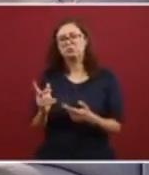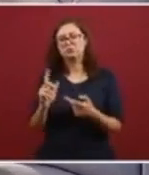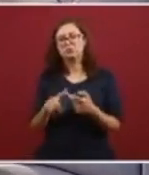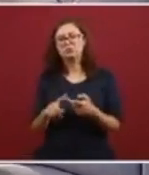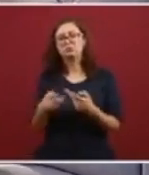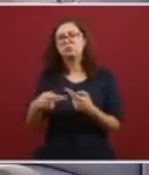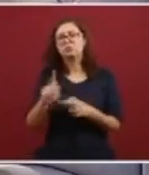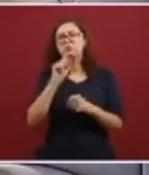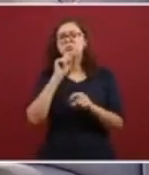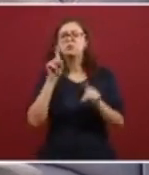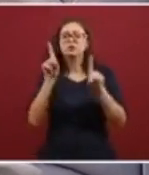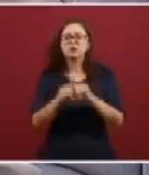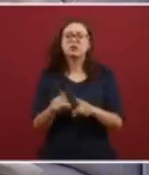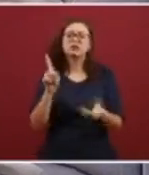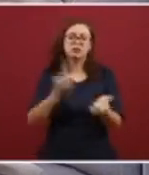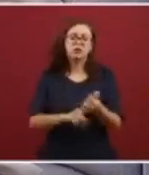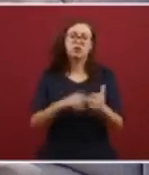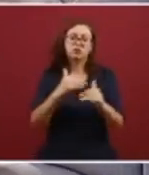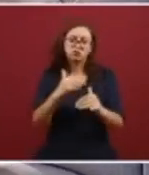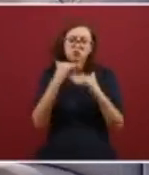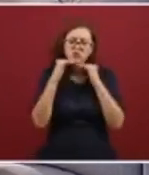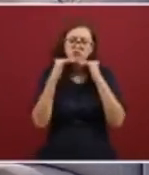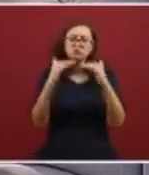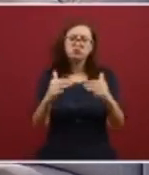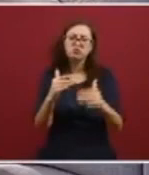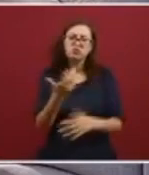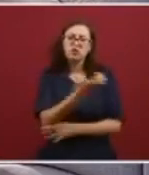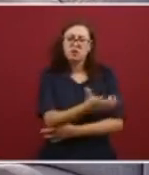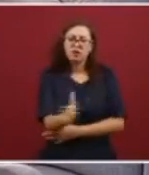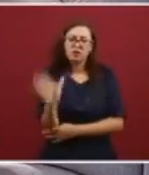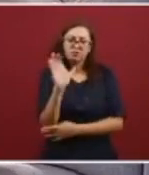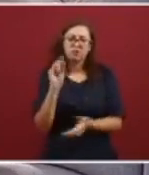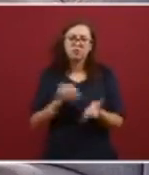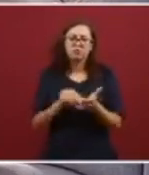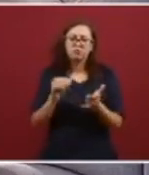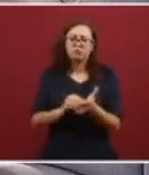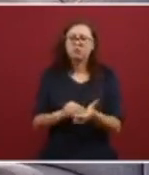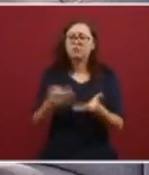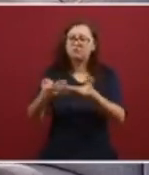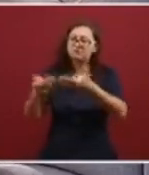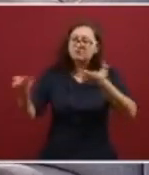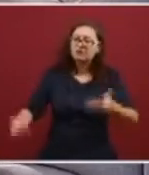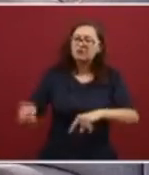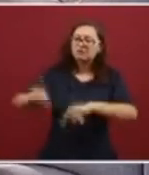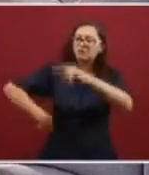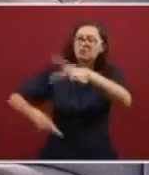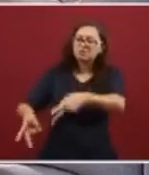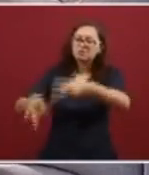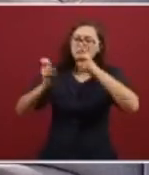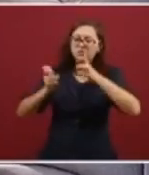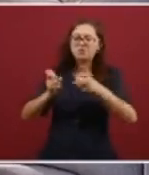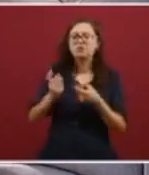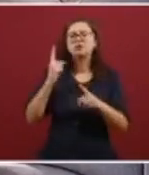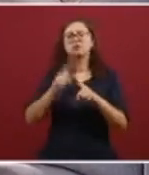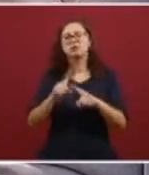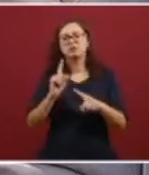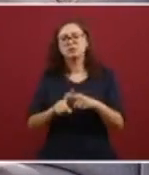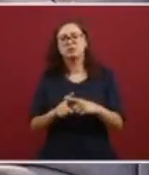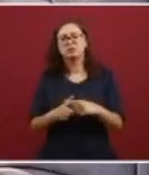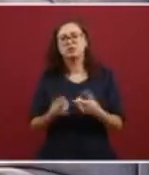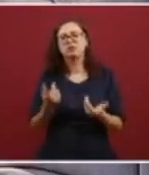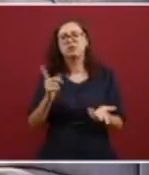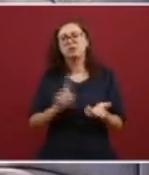pero también hay corrupción en el campo, todavía se despojan tierras y esto es orquestado desde el